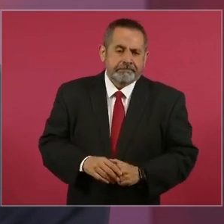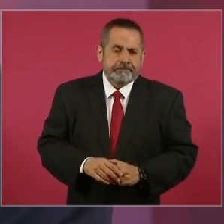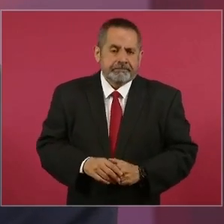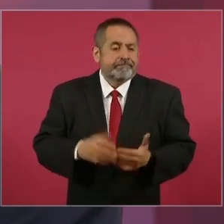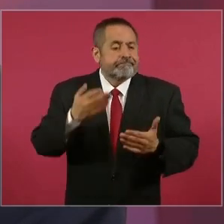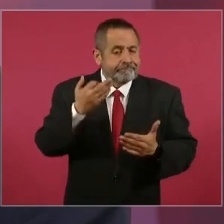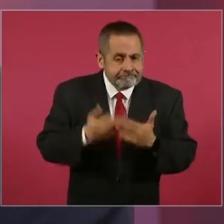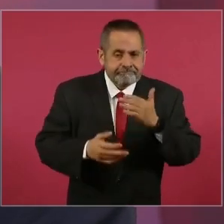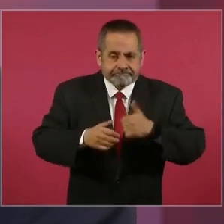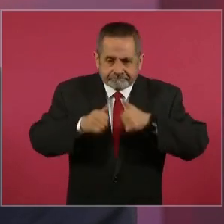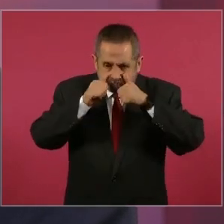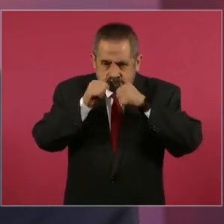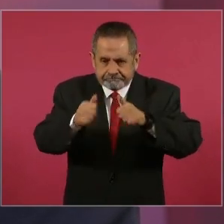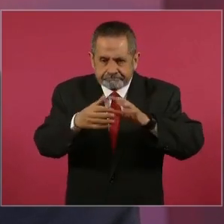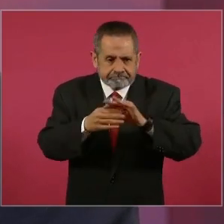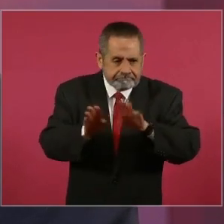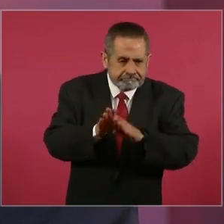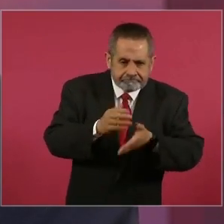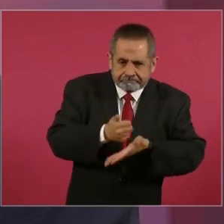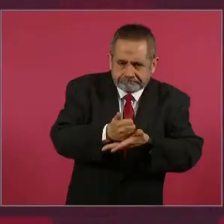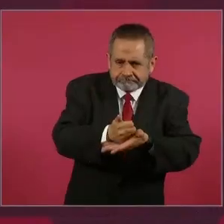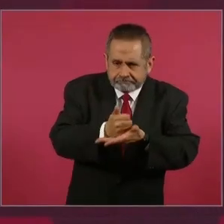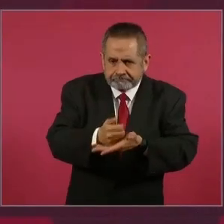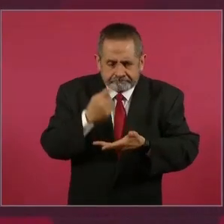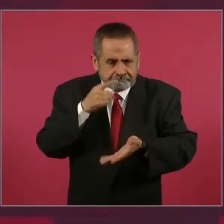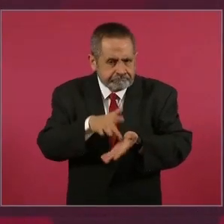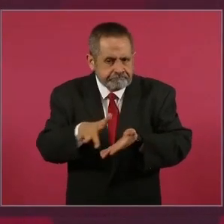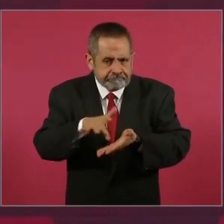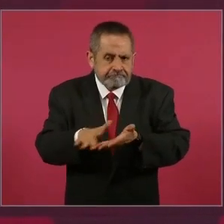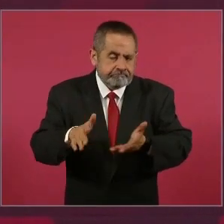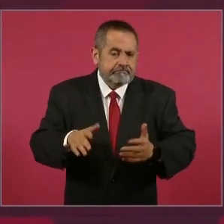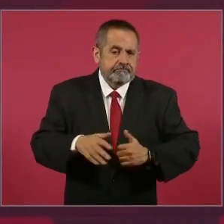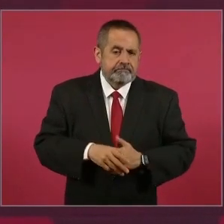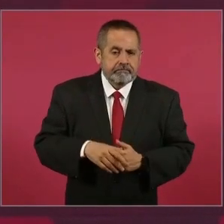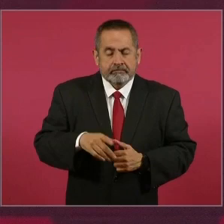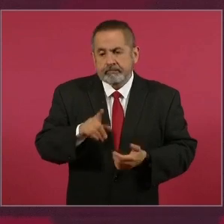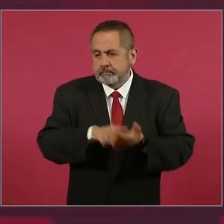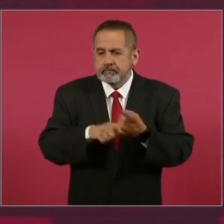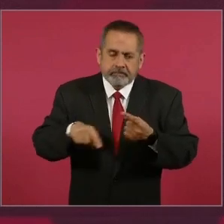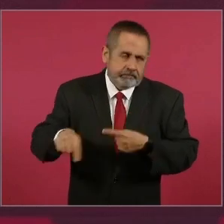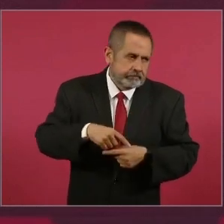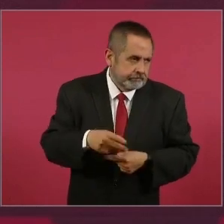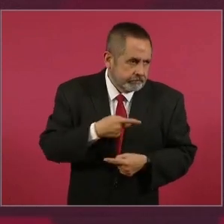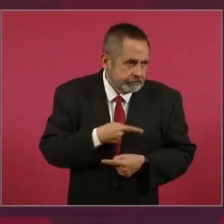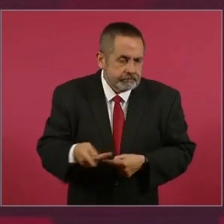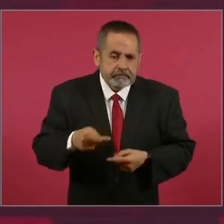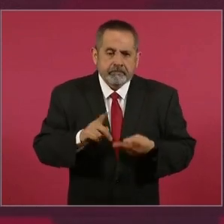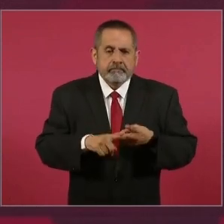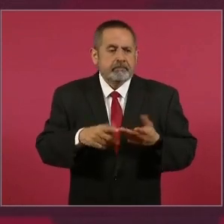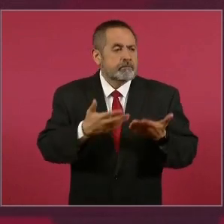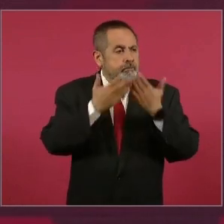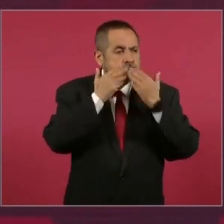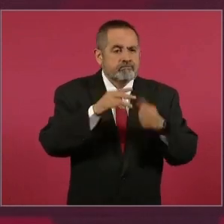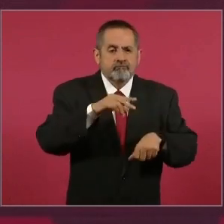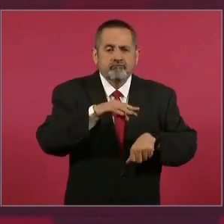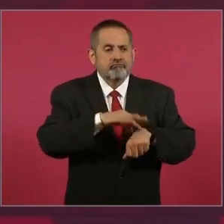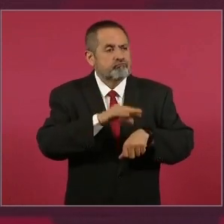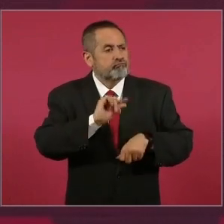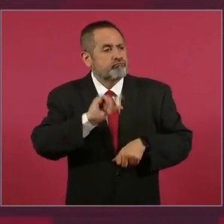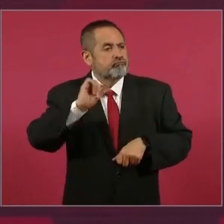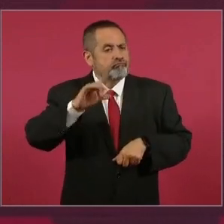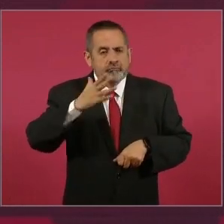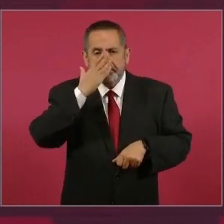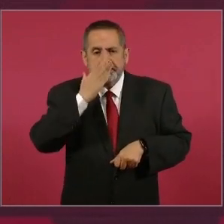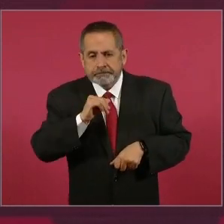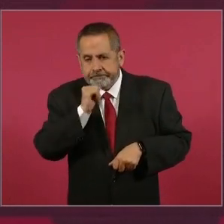por la falta de apoyo por la pobreza y por la falta de